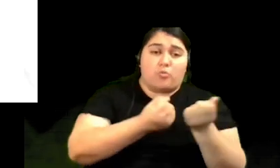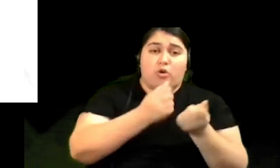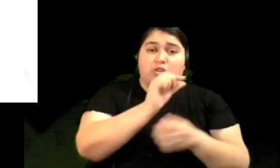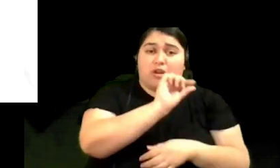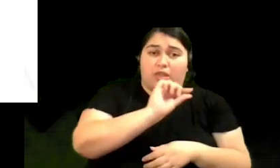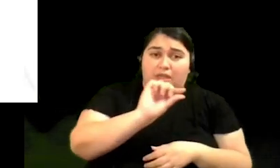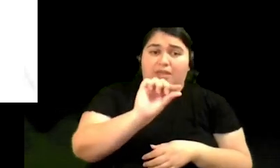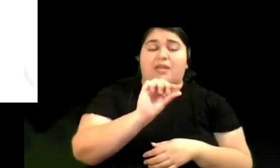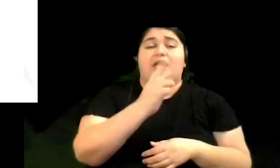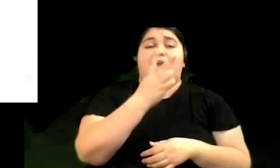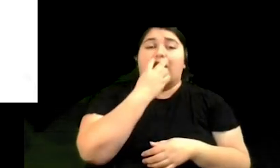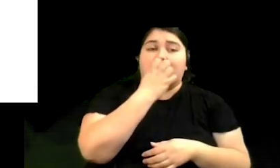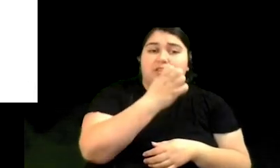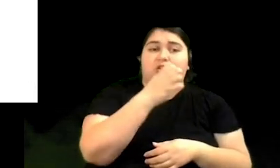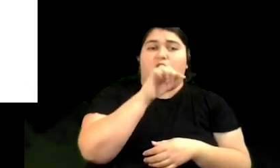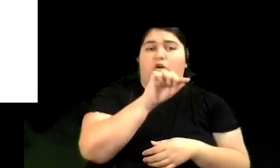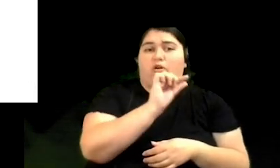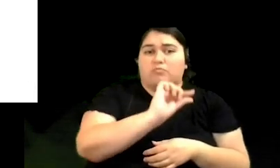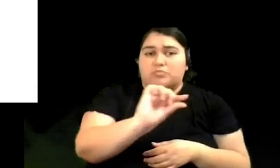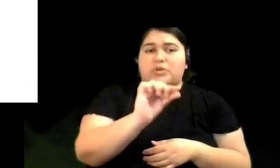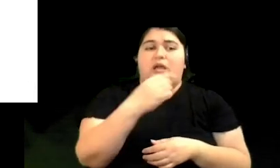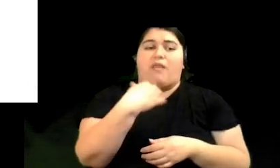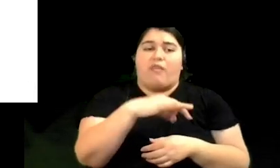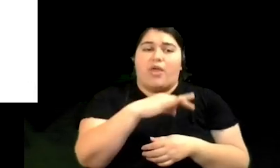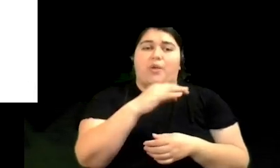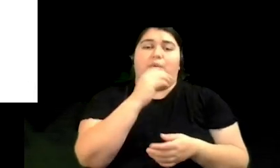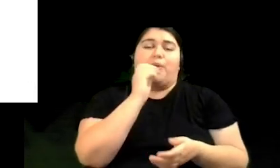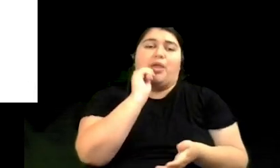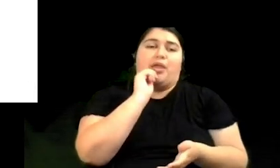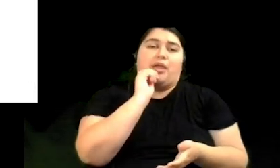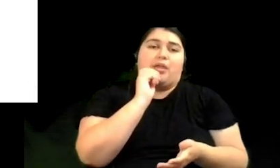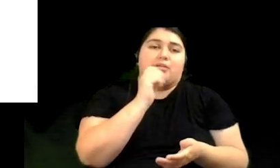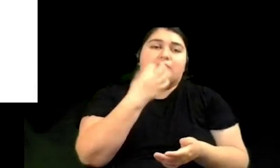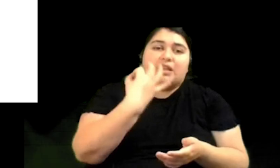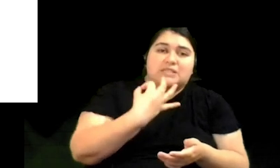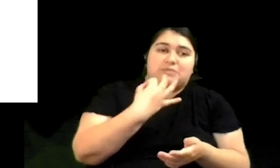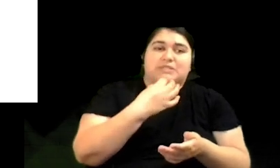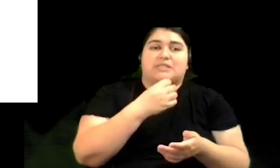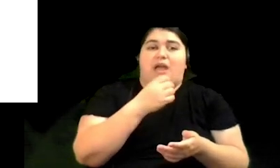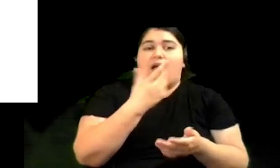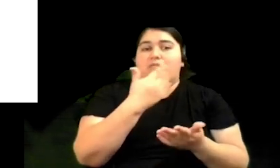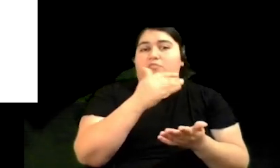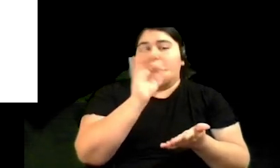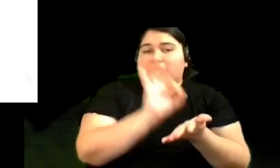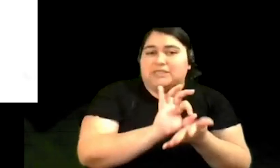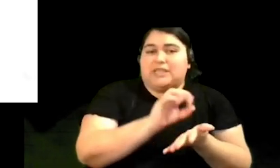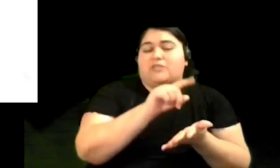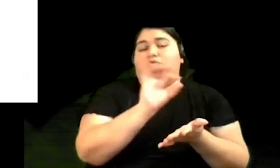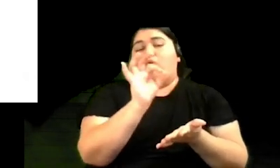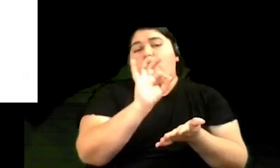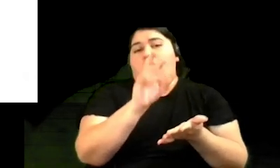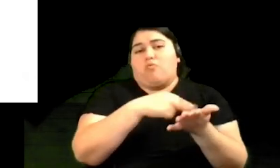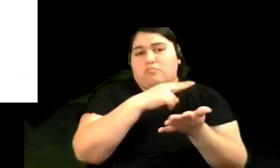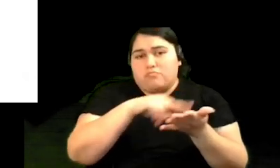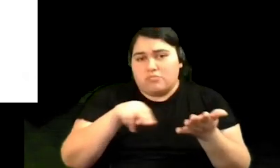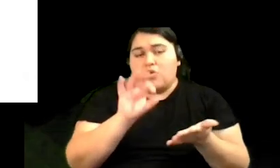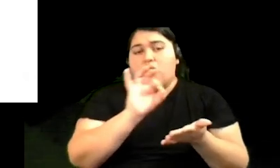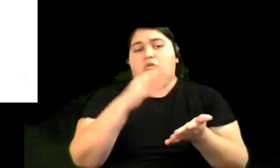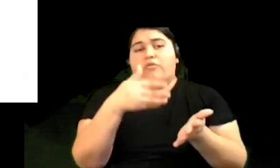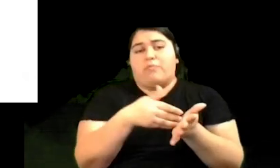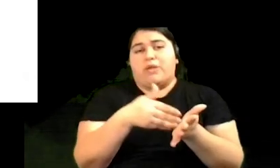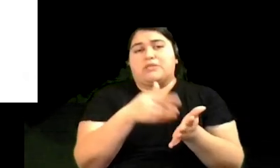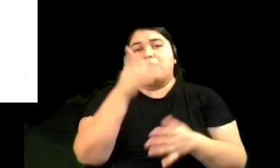automotor eléctrico, determinar que esté exento, que paga una tasa menor, otros conceptos darle otra